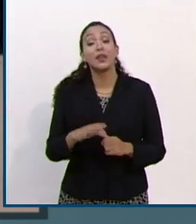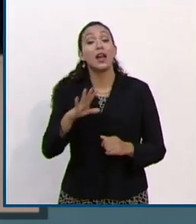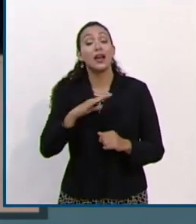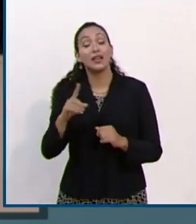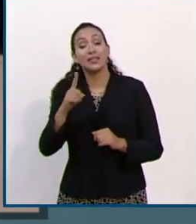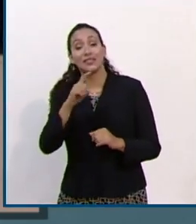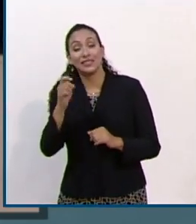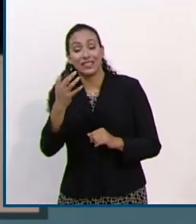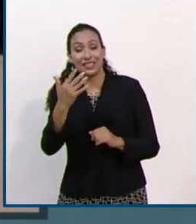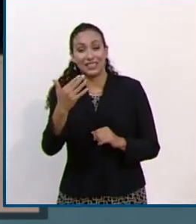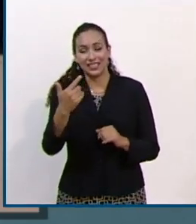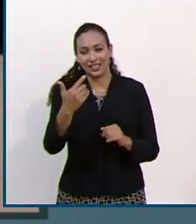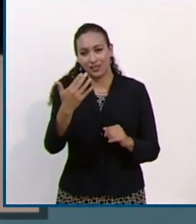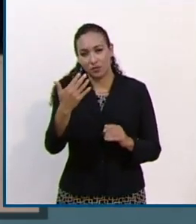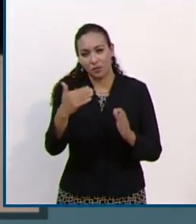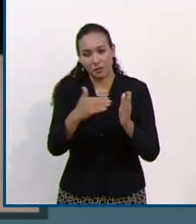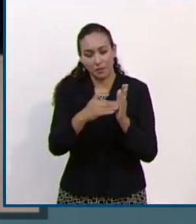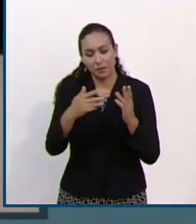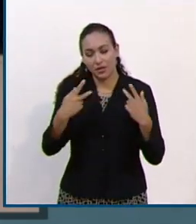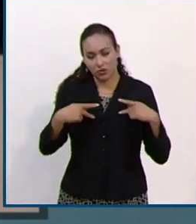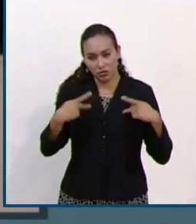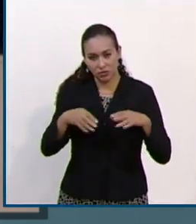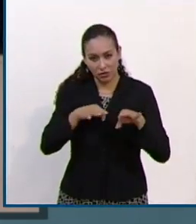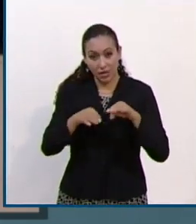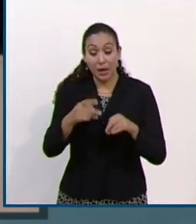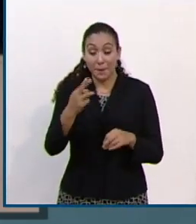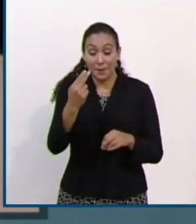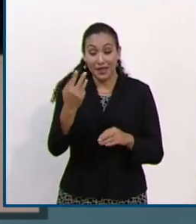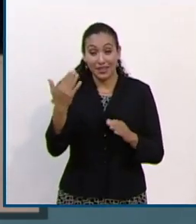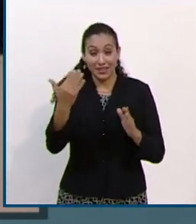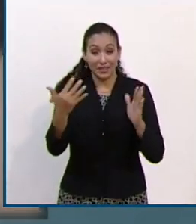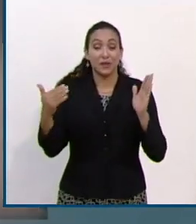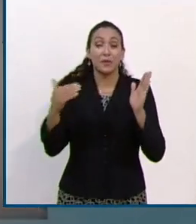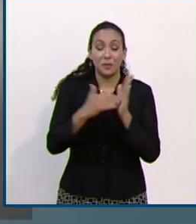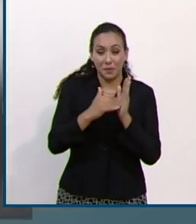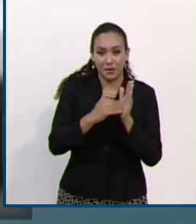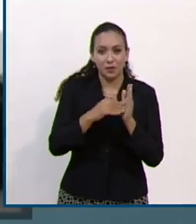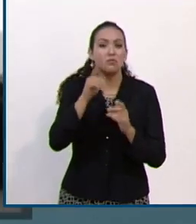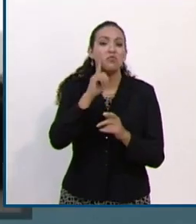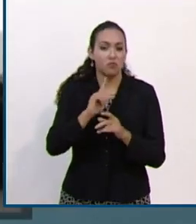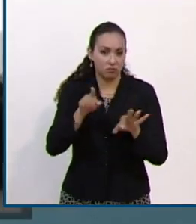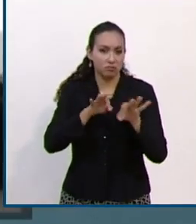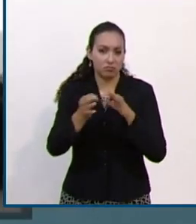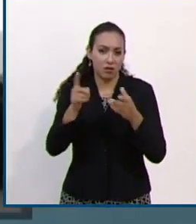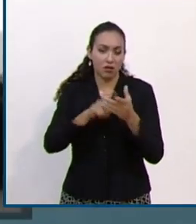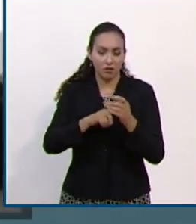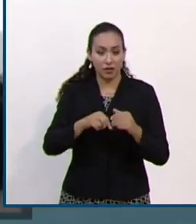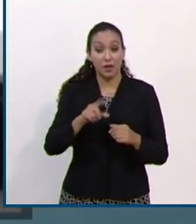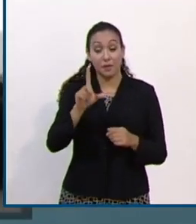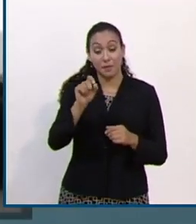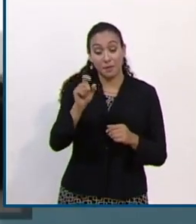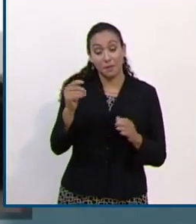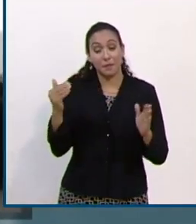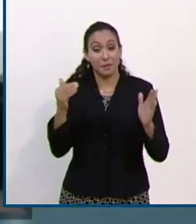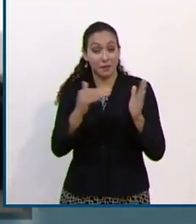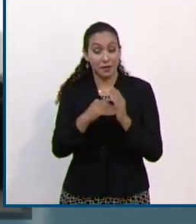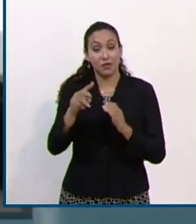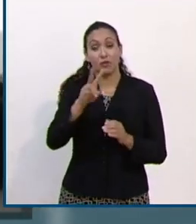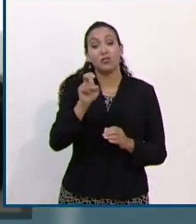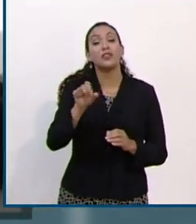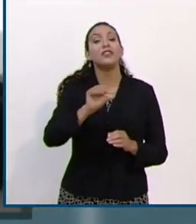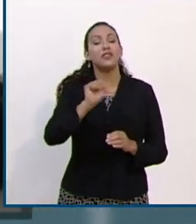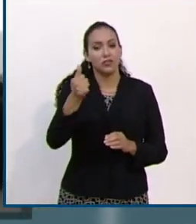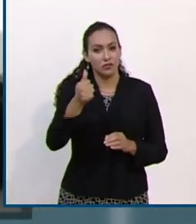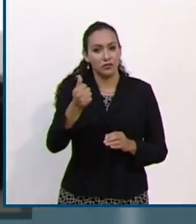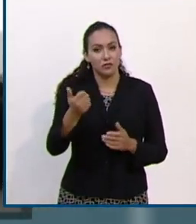49.745 personas servidoras públicas, de las cuales 25.045 son mujeres, y de ellas 20.211 se encuentran